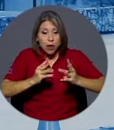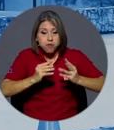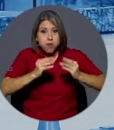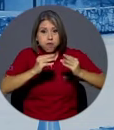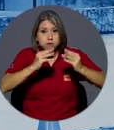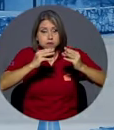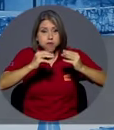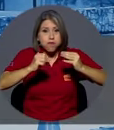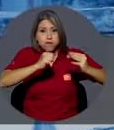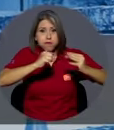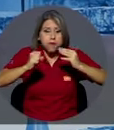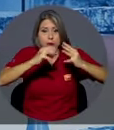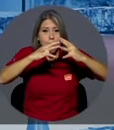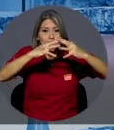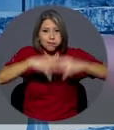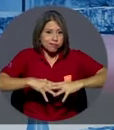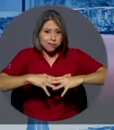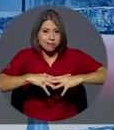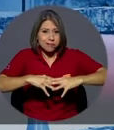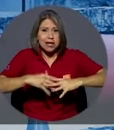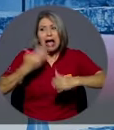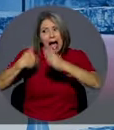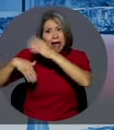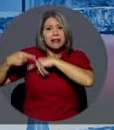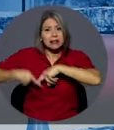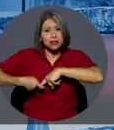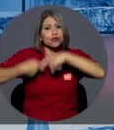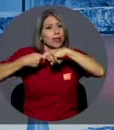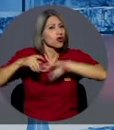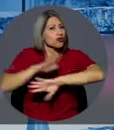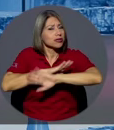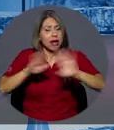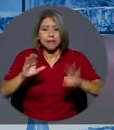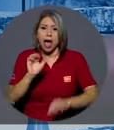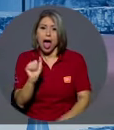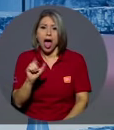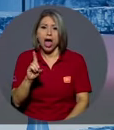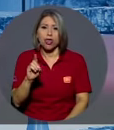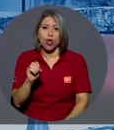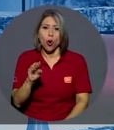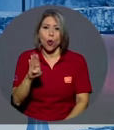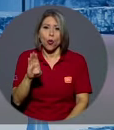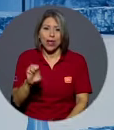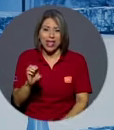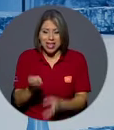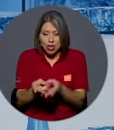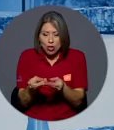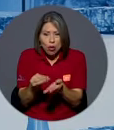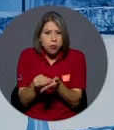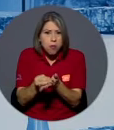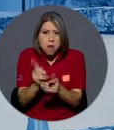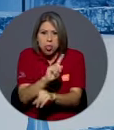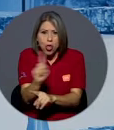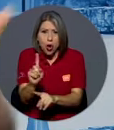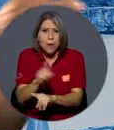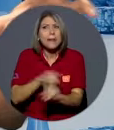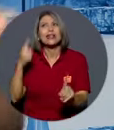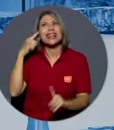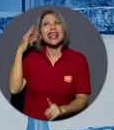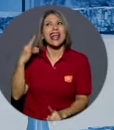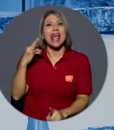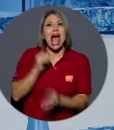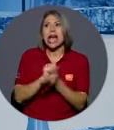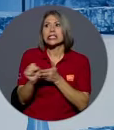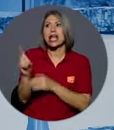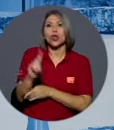un tipo de estructura que no soporta, inclusive se suspendió en cierta forma la construcción de adobe en Costa Rica. Entonces hay la percepción, Santo Domingo